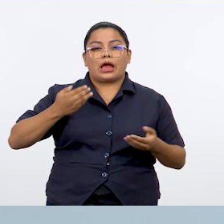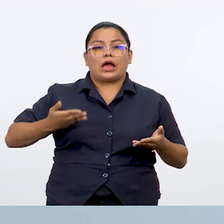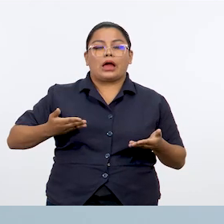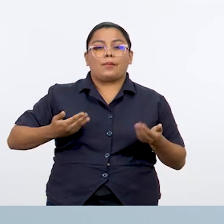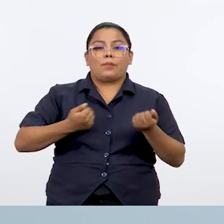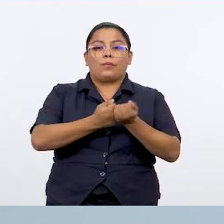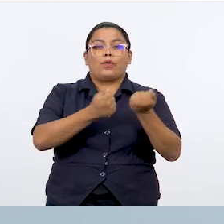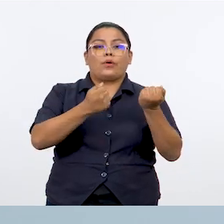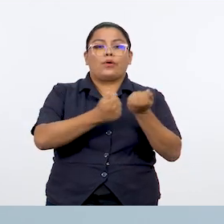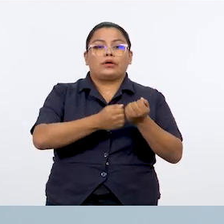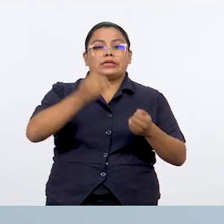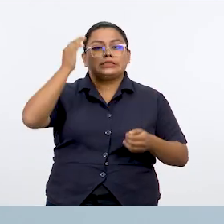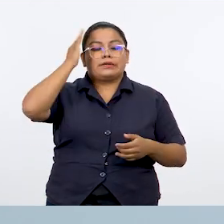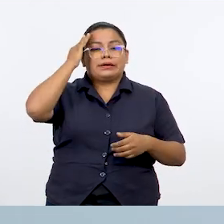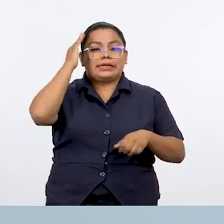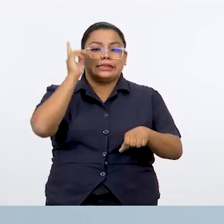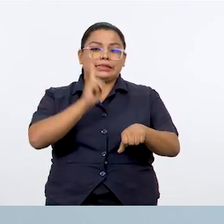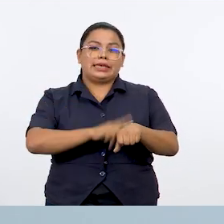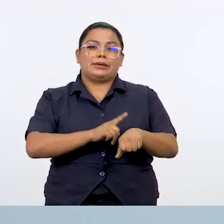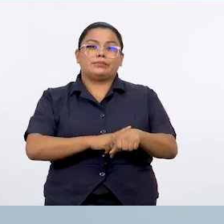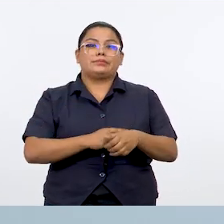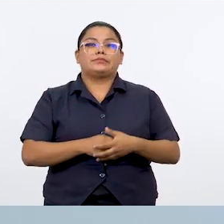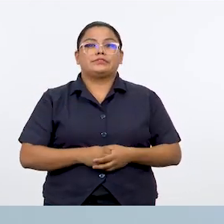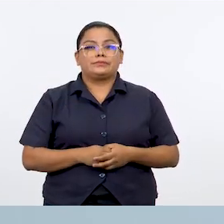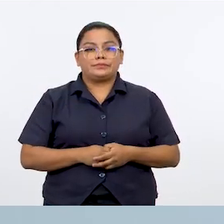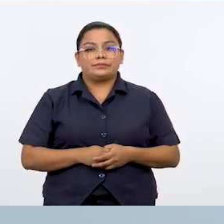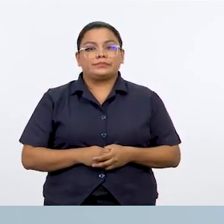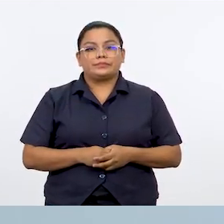a encontrar el tiempo.